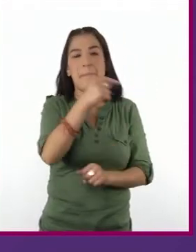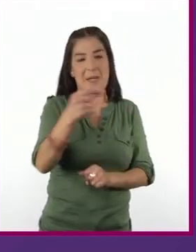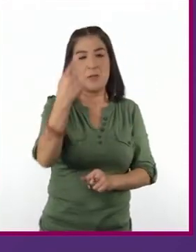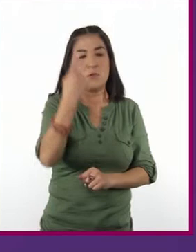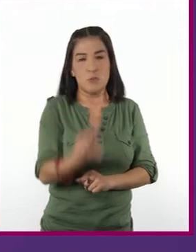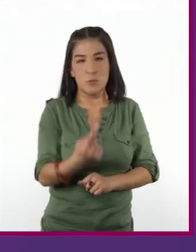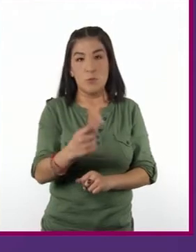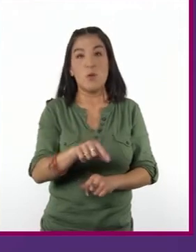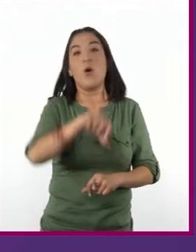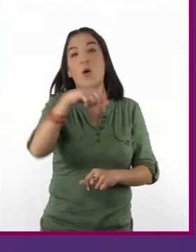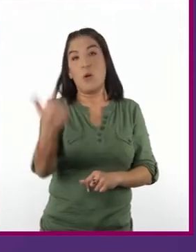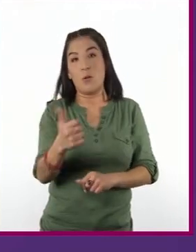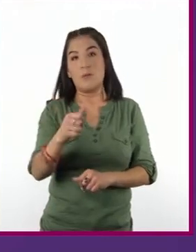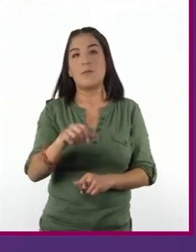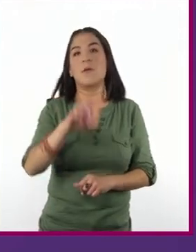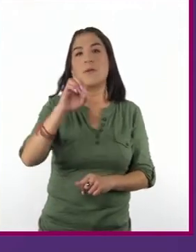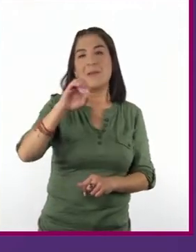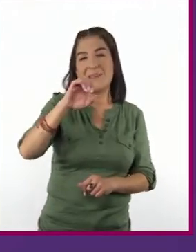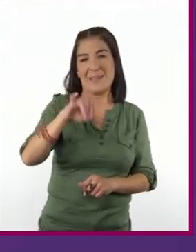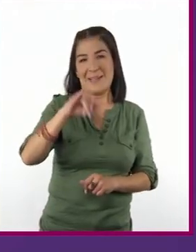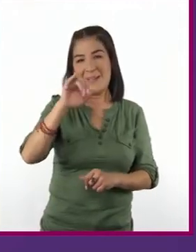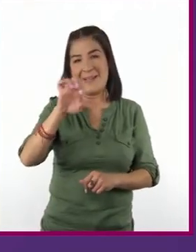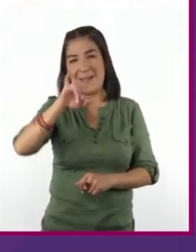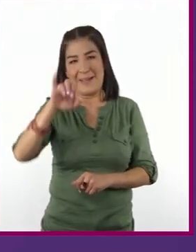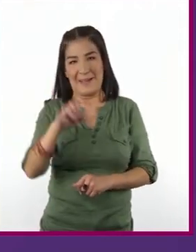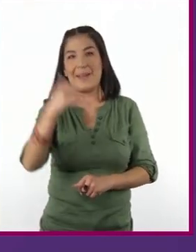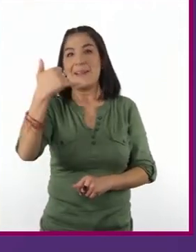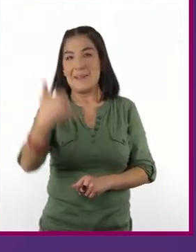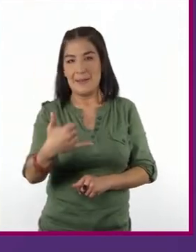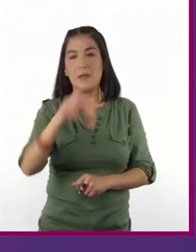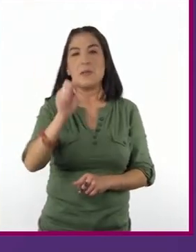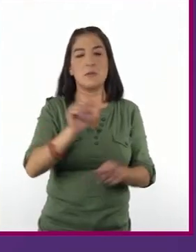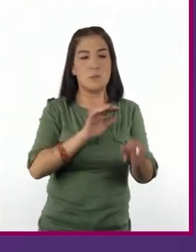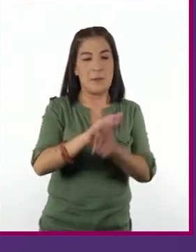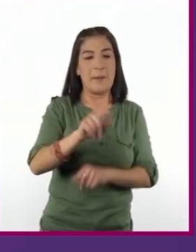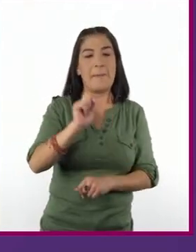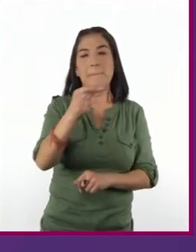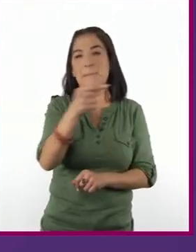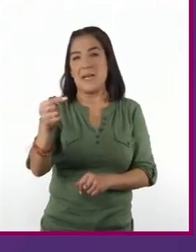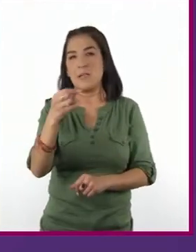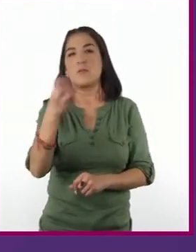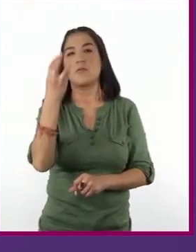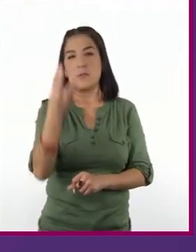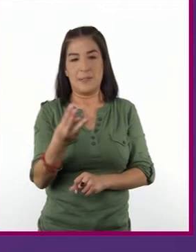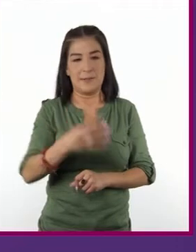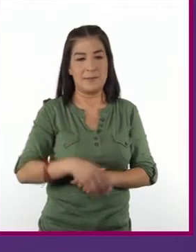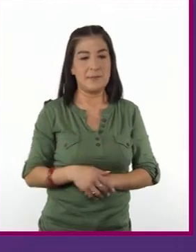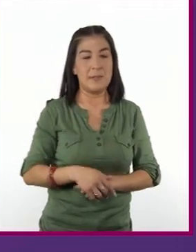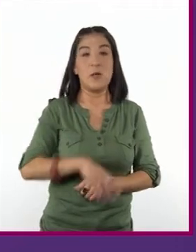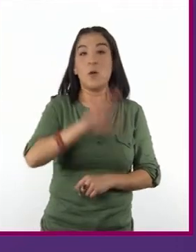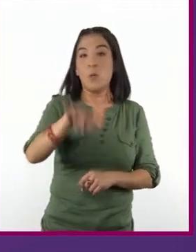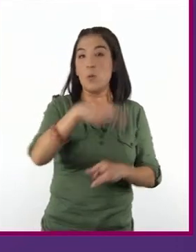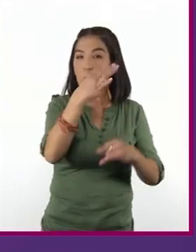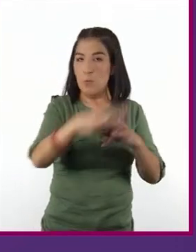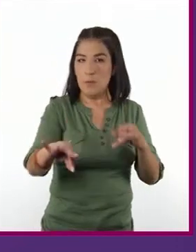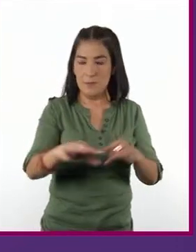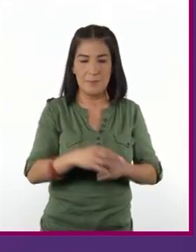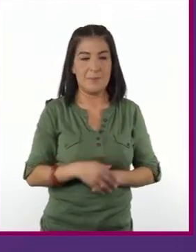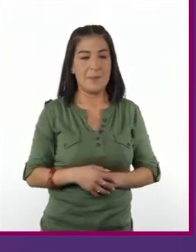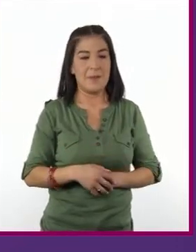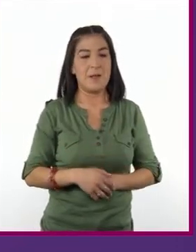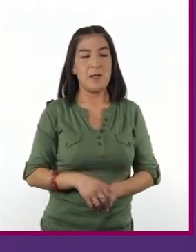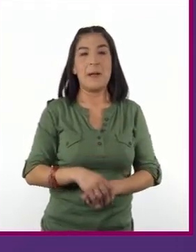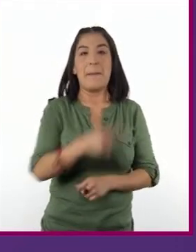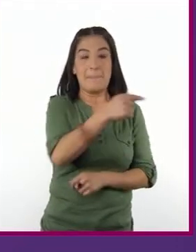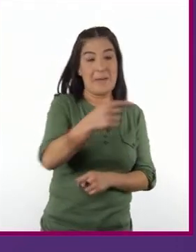ordenadas localizamos menos 3 para encontrar el cuarto punto de la gráfica. Busquemos las últimas coordenadas.